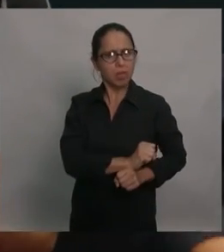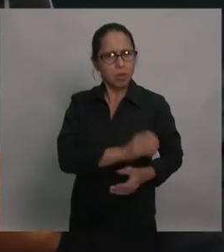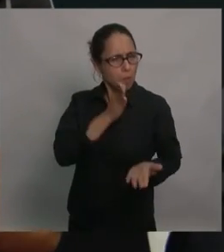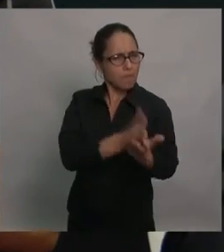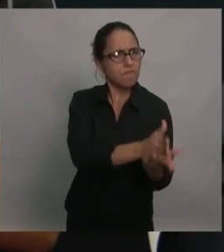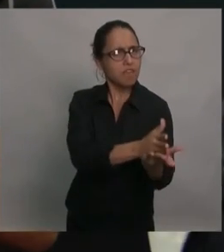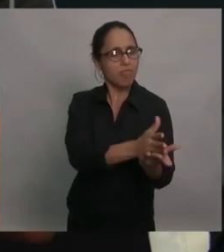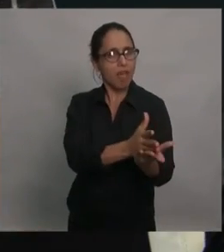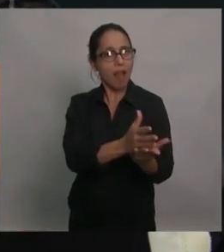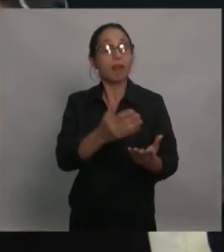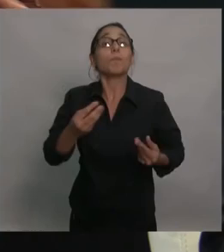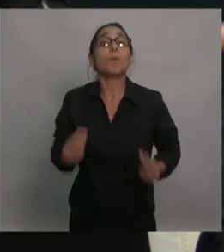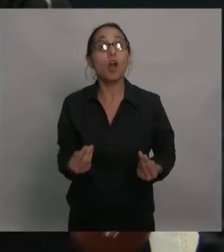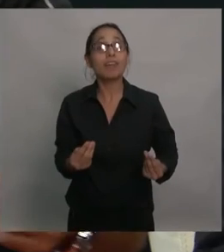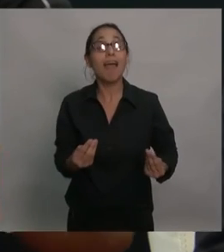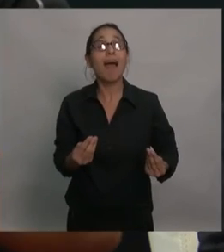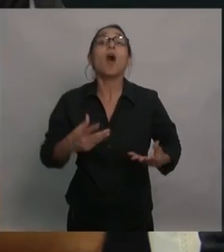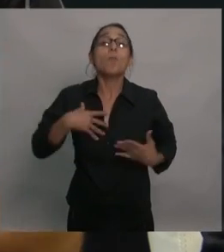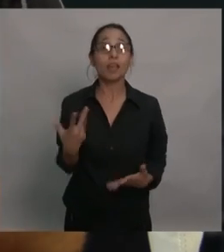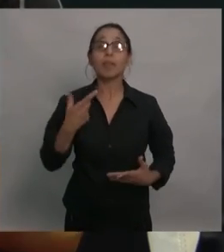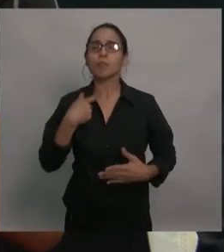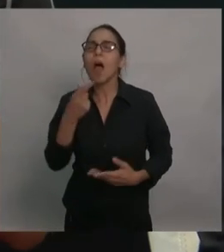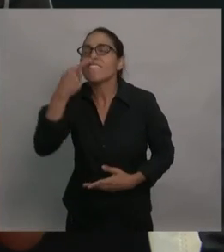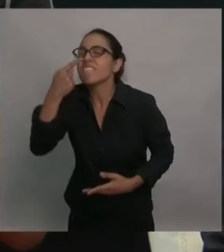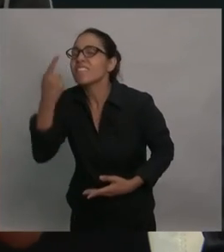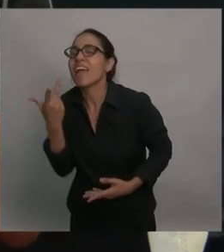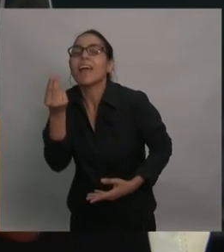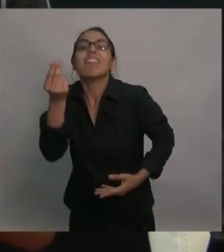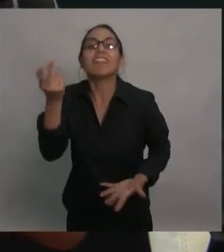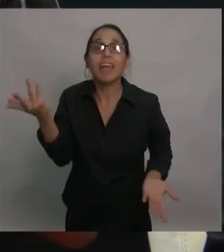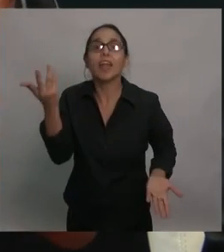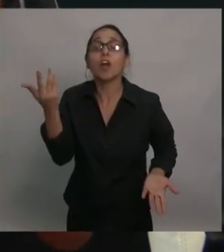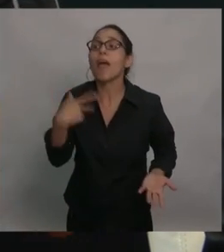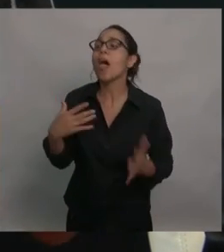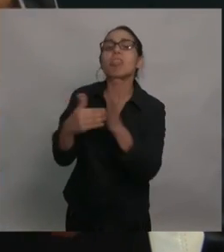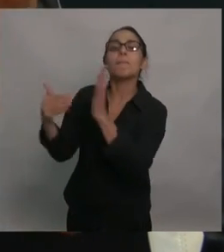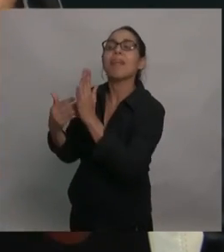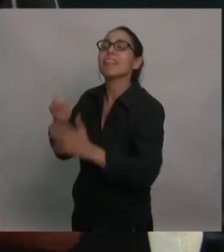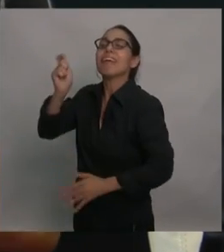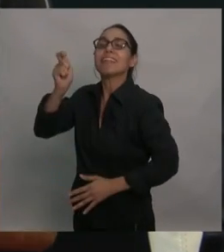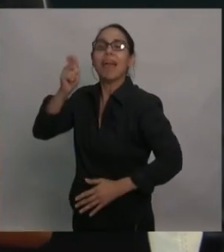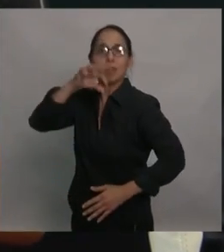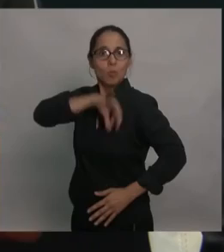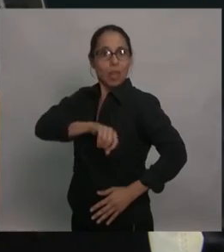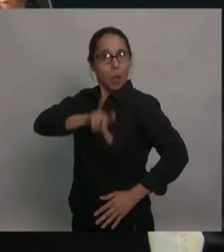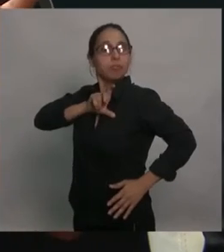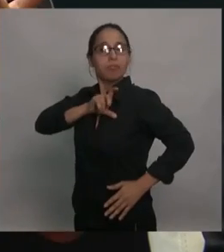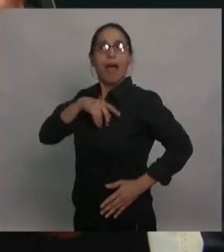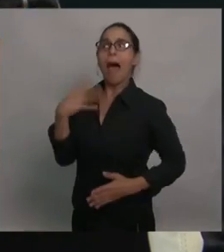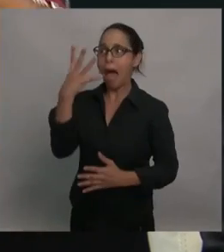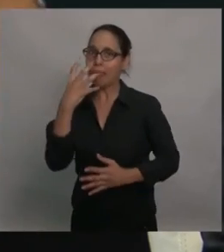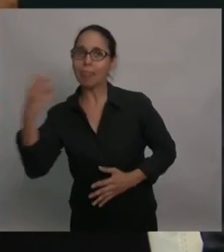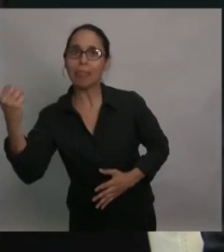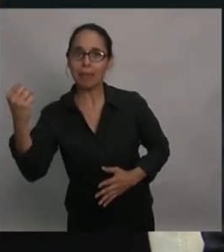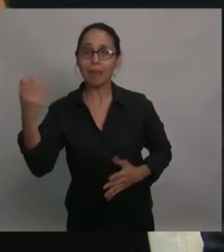dinero, lo hace para quien más le pague. Y que no es, obviamente no era nuestro caso, porque ¿con quién va a